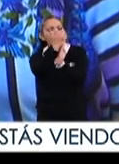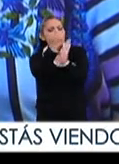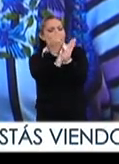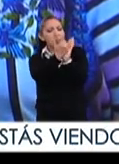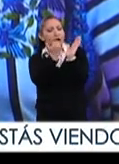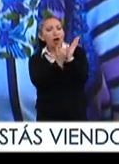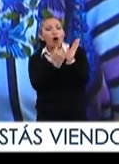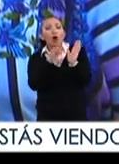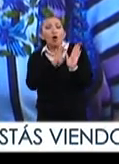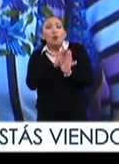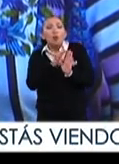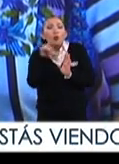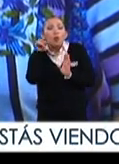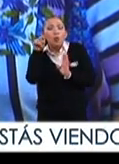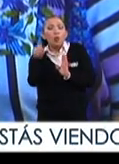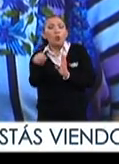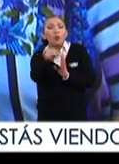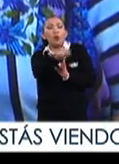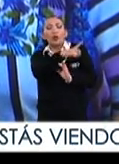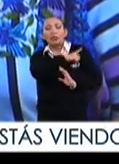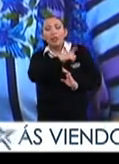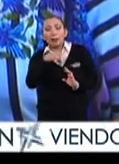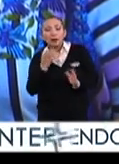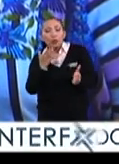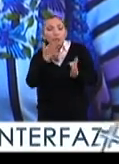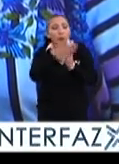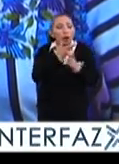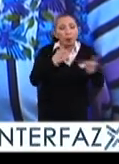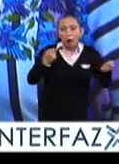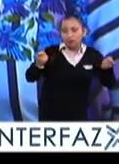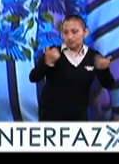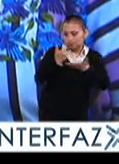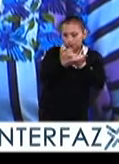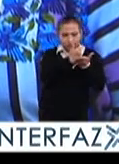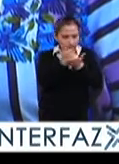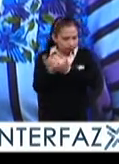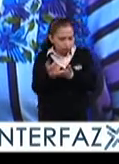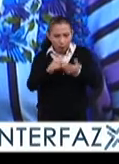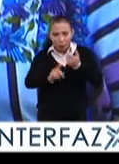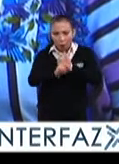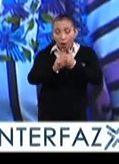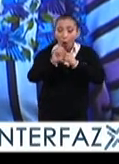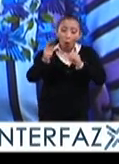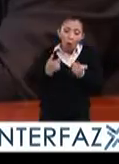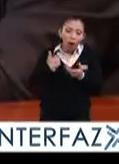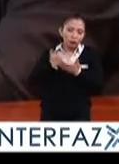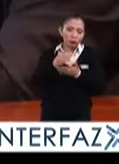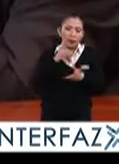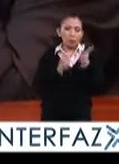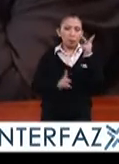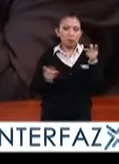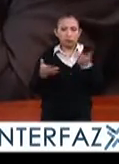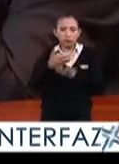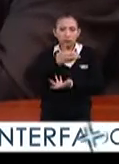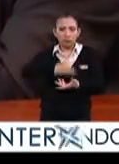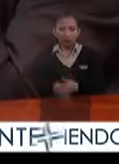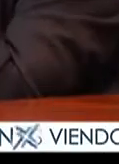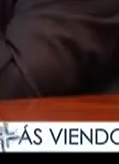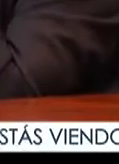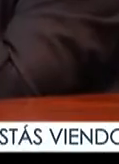de cómo se debe ser un mediador de conflicto o un facilitador de diálogo.